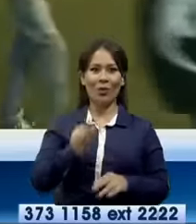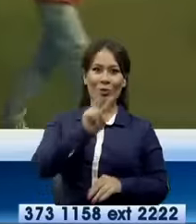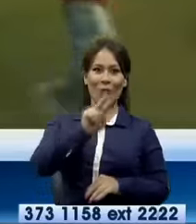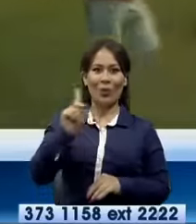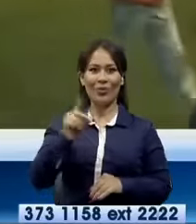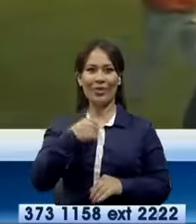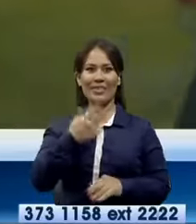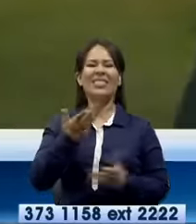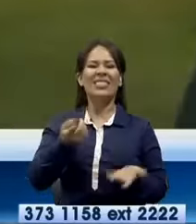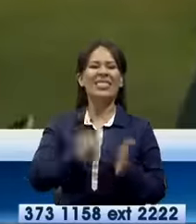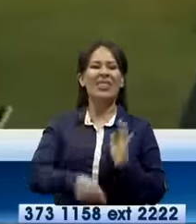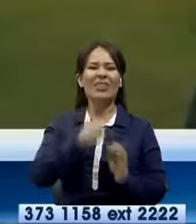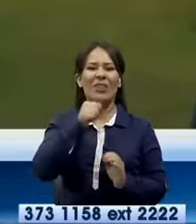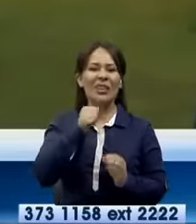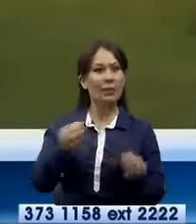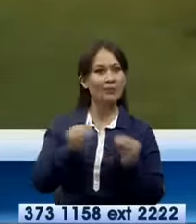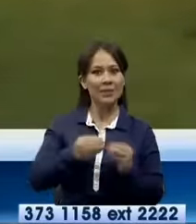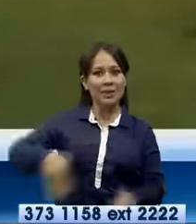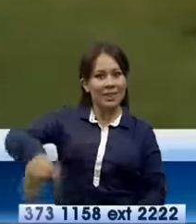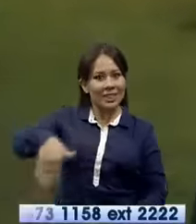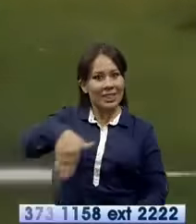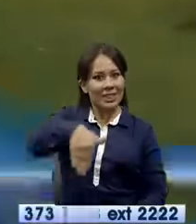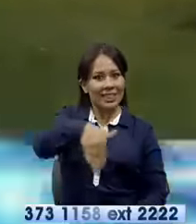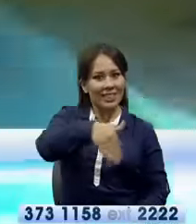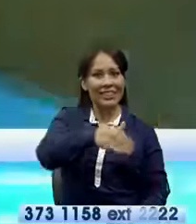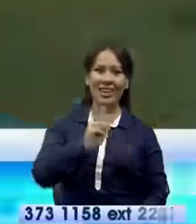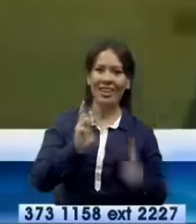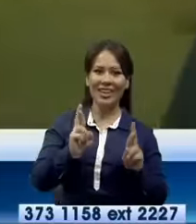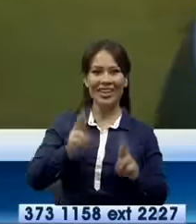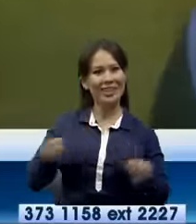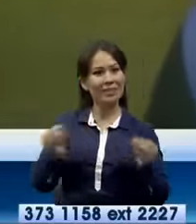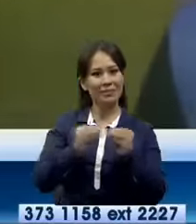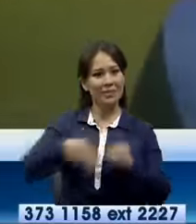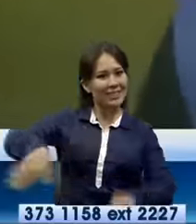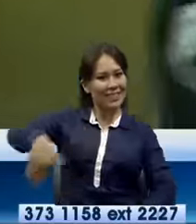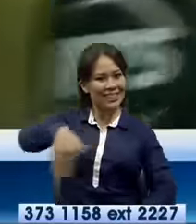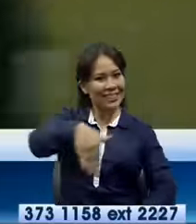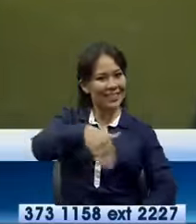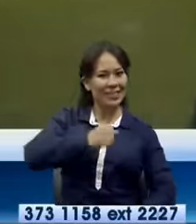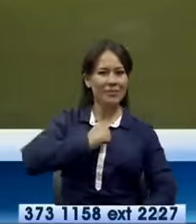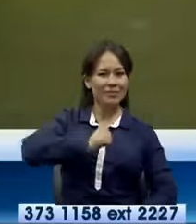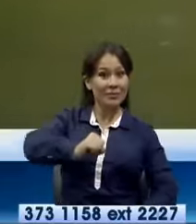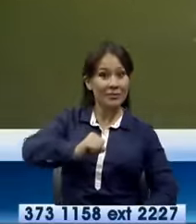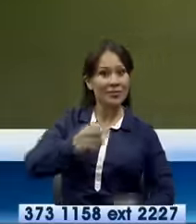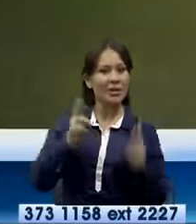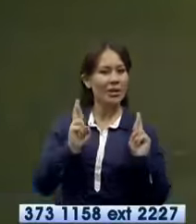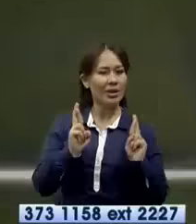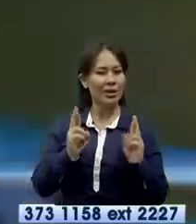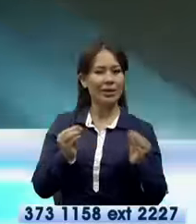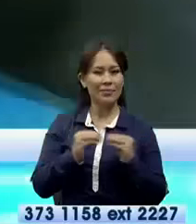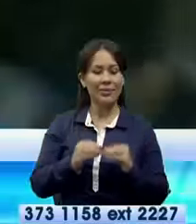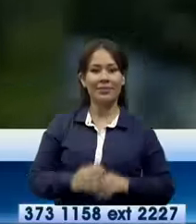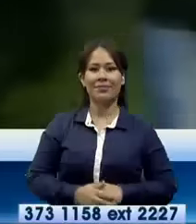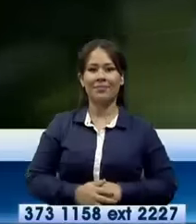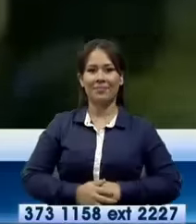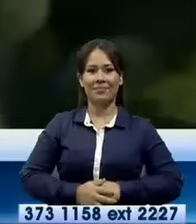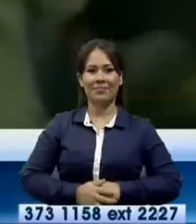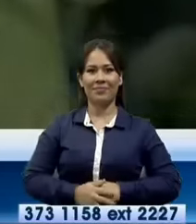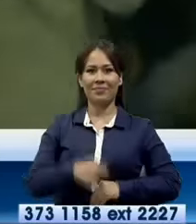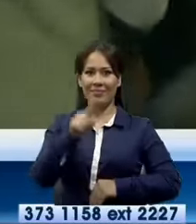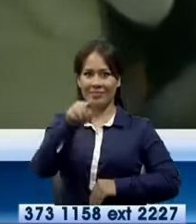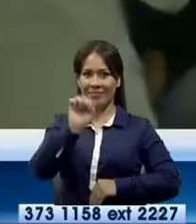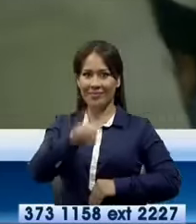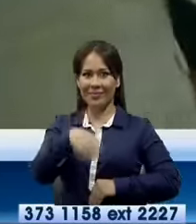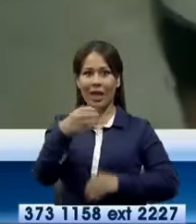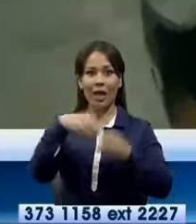falta? Le falta un poco más de toque, de los pases, un poco más de precisión. Muy amable, perfecto. Bueno, tampoco, acá vamos a seguir conversando